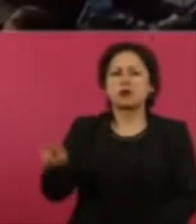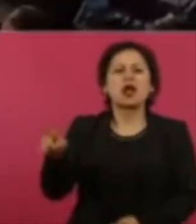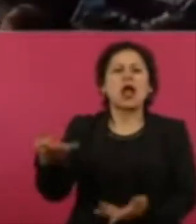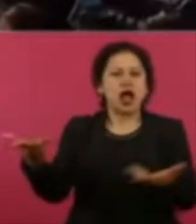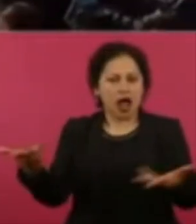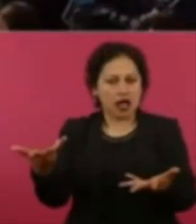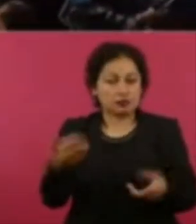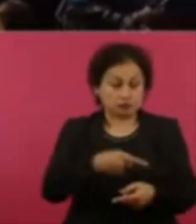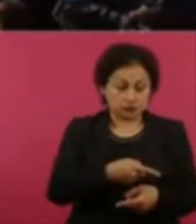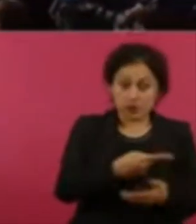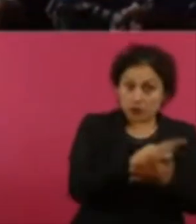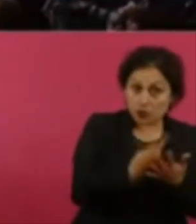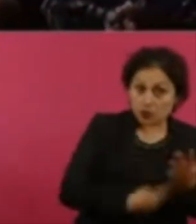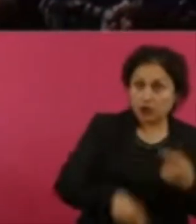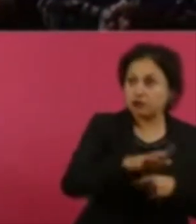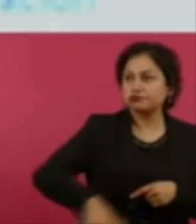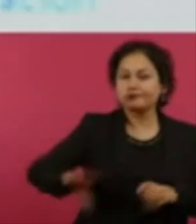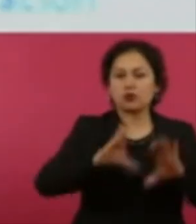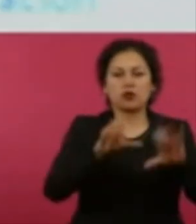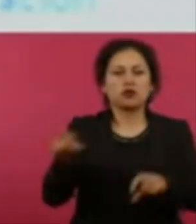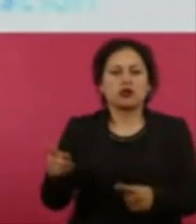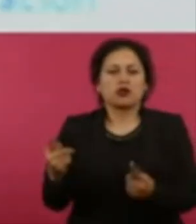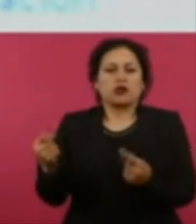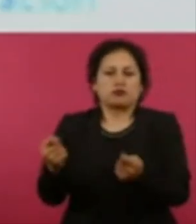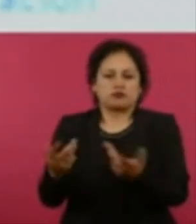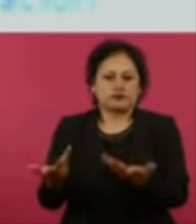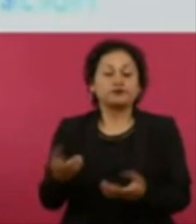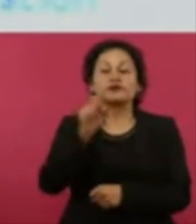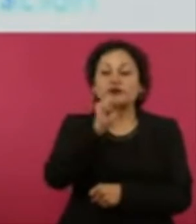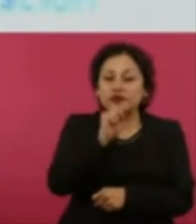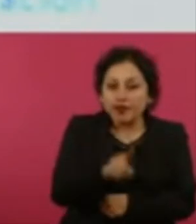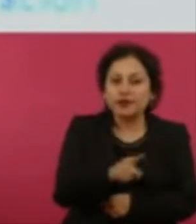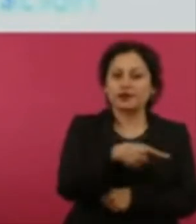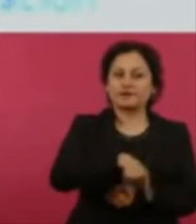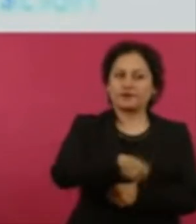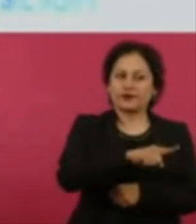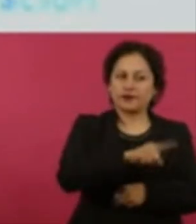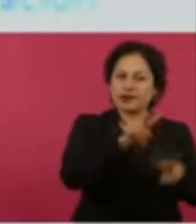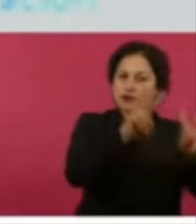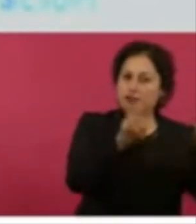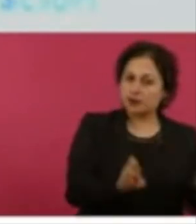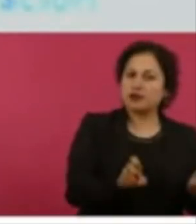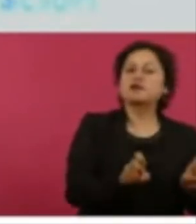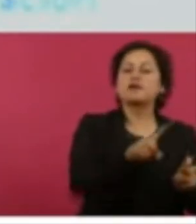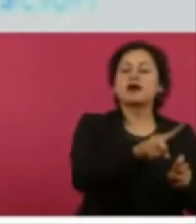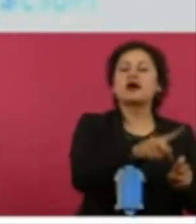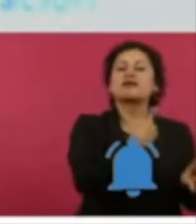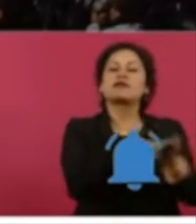suspendido la prohibición de utilizar personajes infantiles en productos